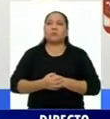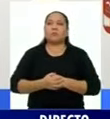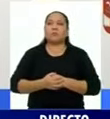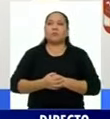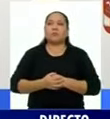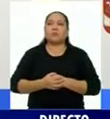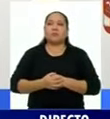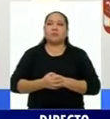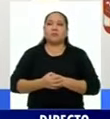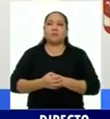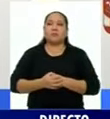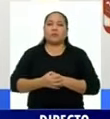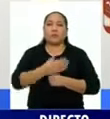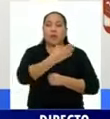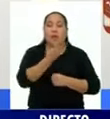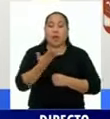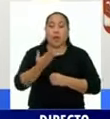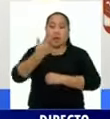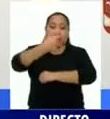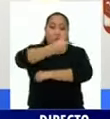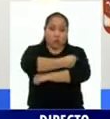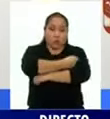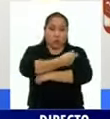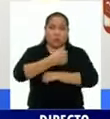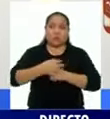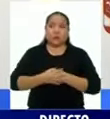Respecto a la vacunación,